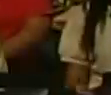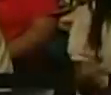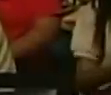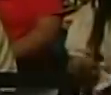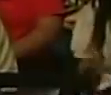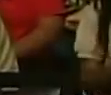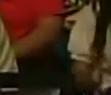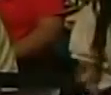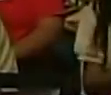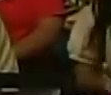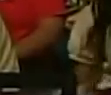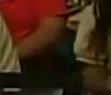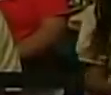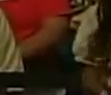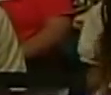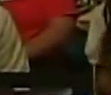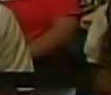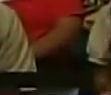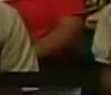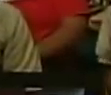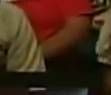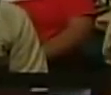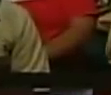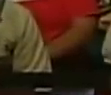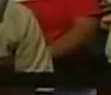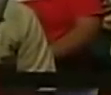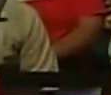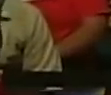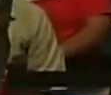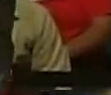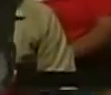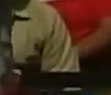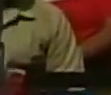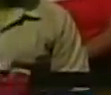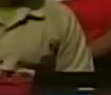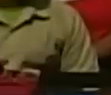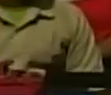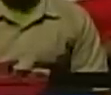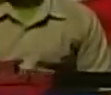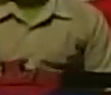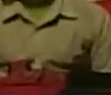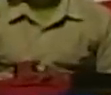necesaria. En crisis, Nicolás ha aumentado